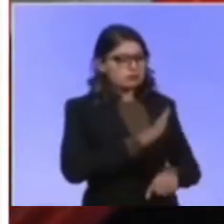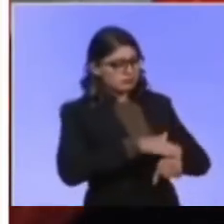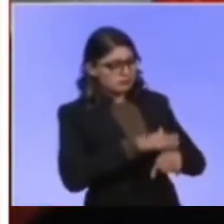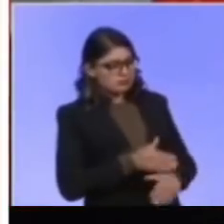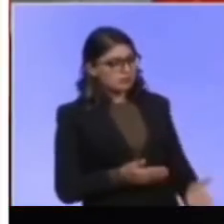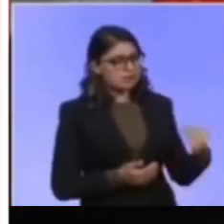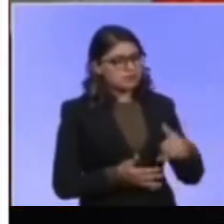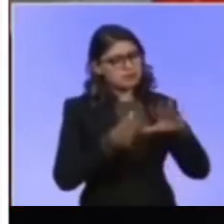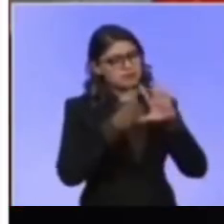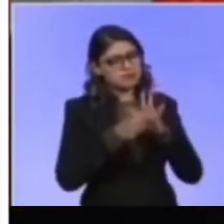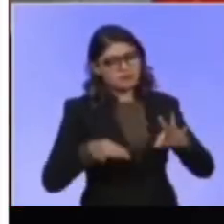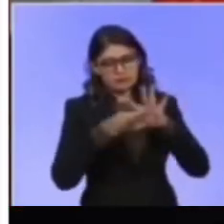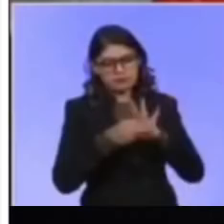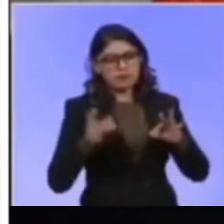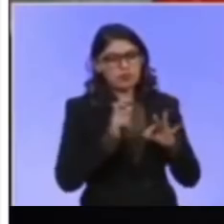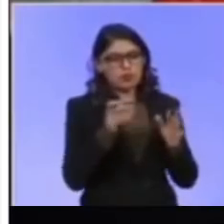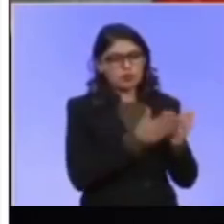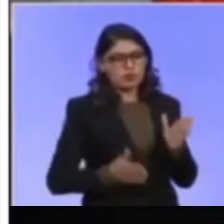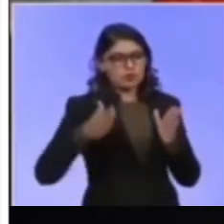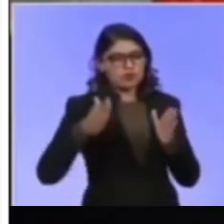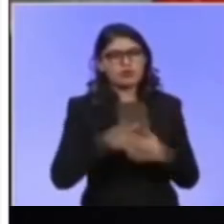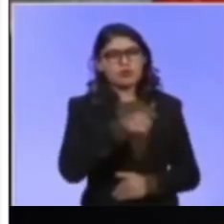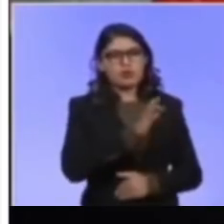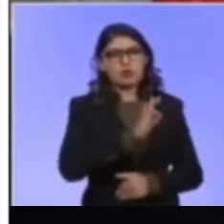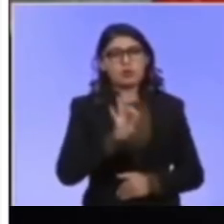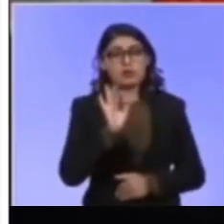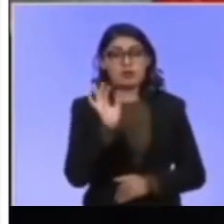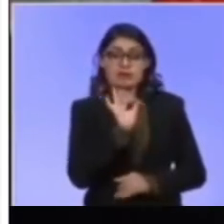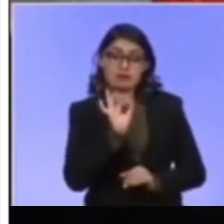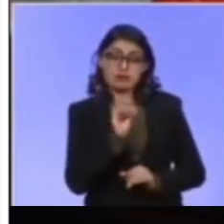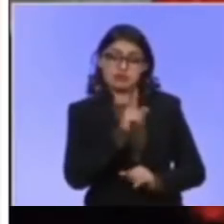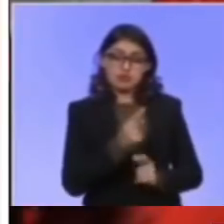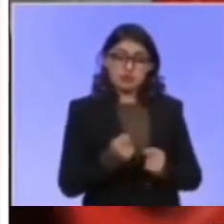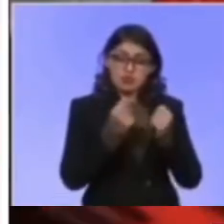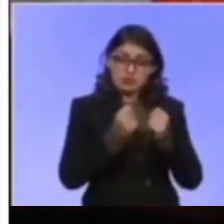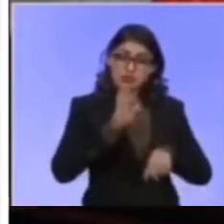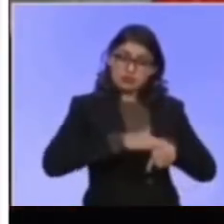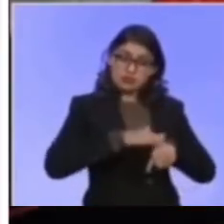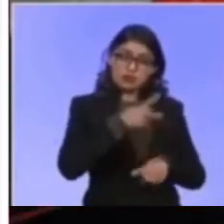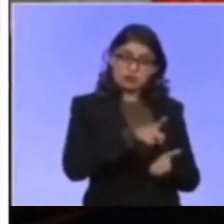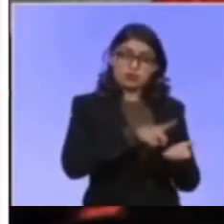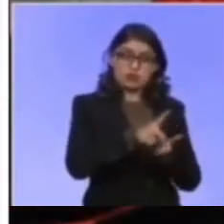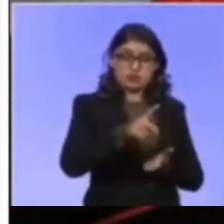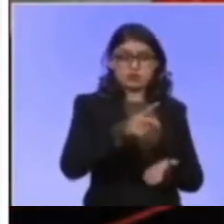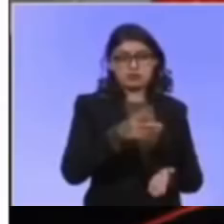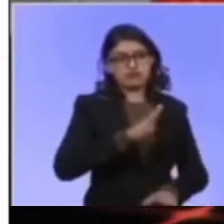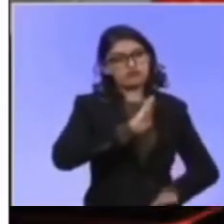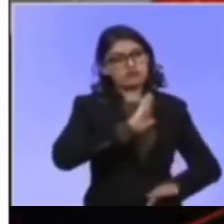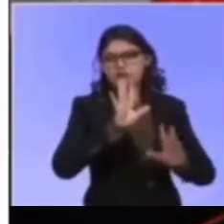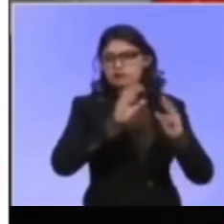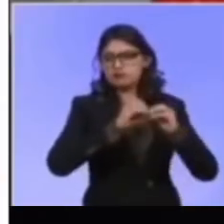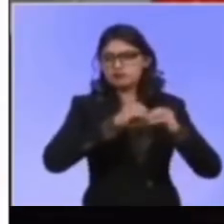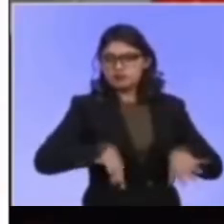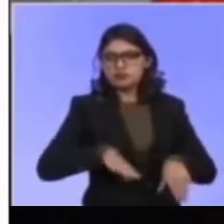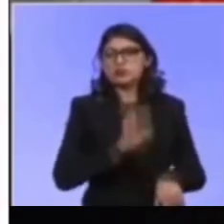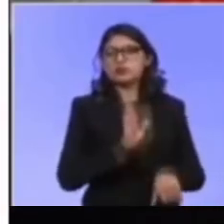y que está trasgrediendo su derecho a ser votados porque el magistrado presidente josé luis vargas